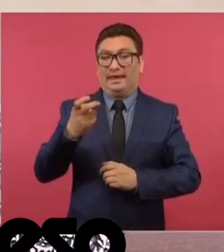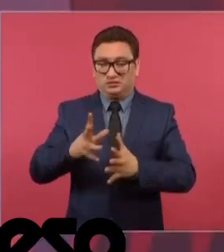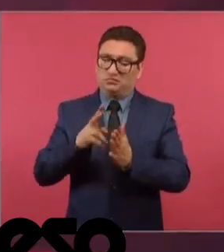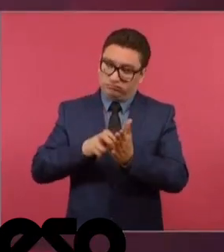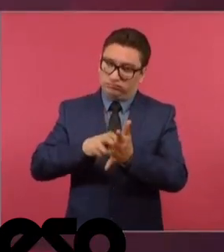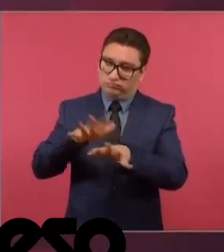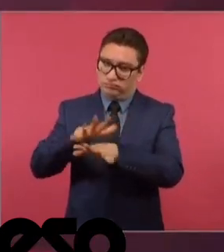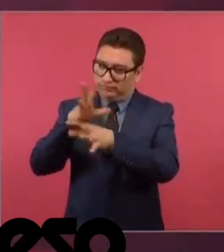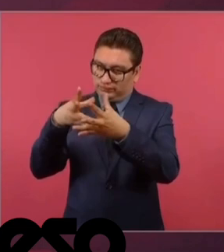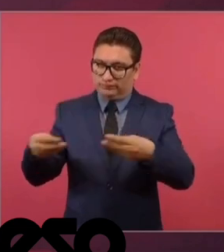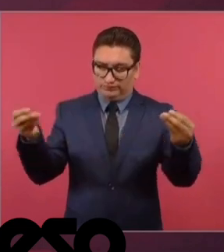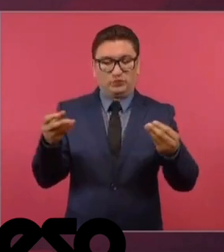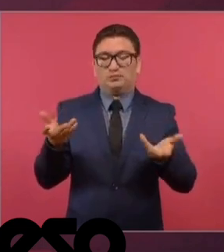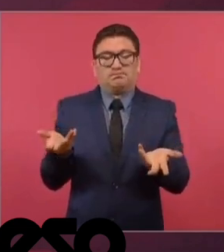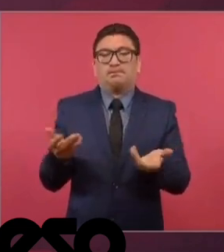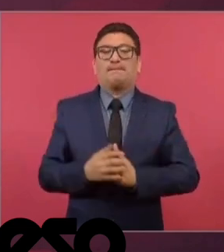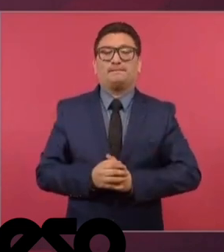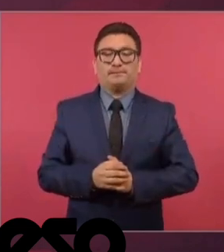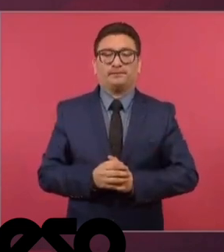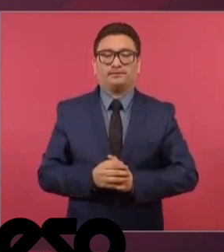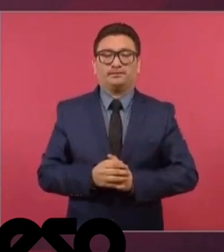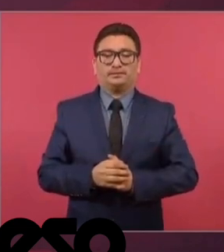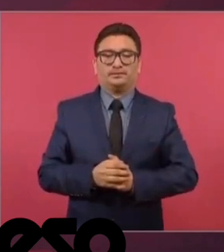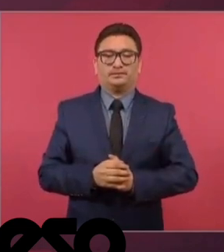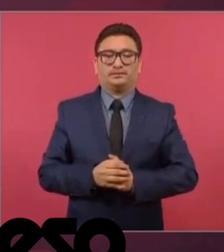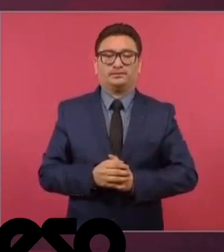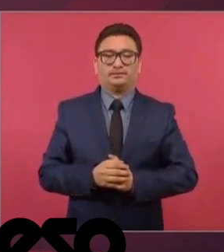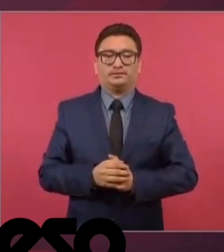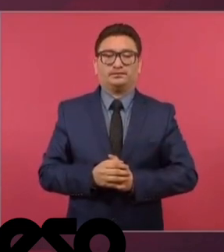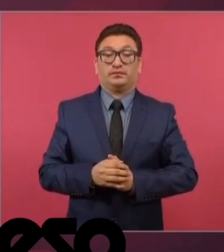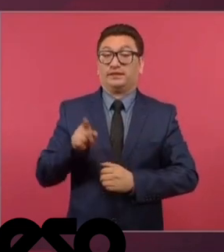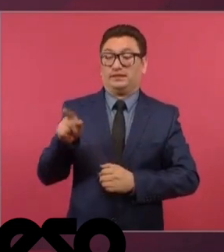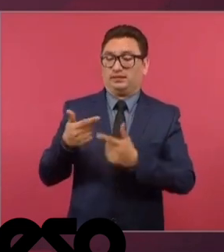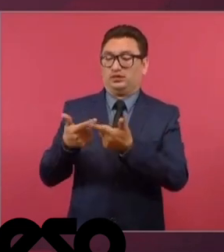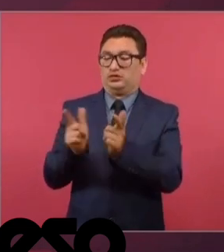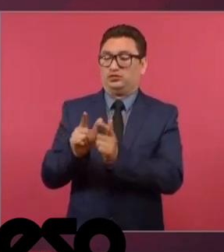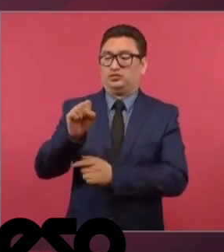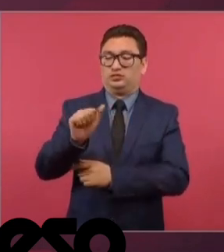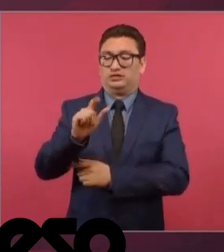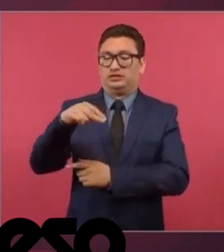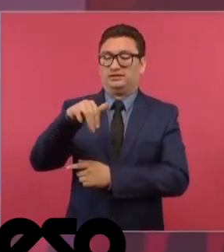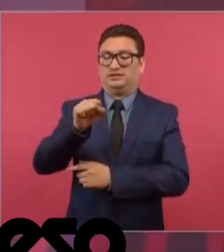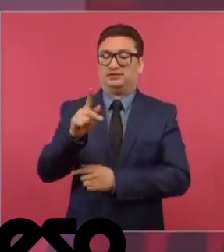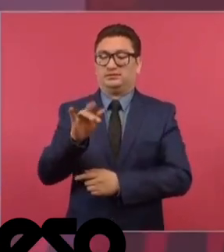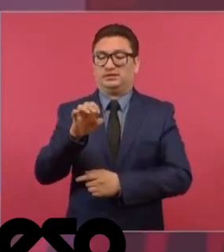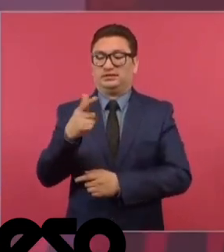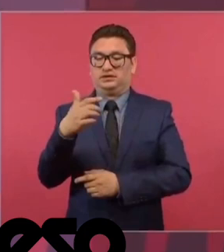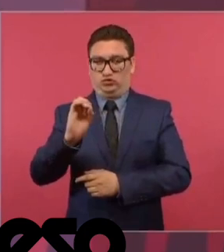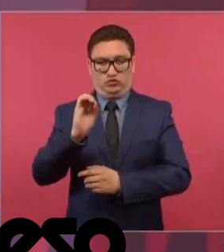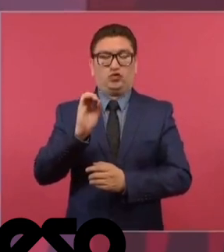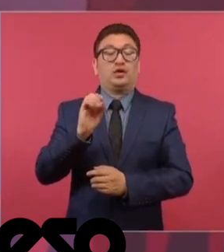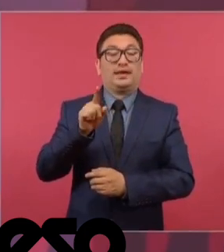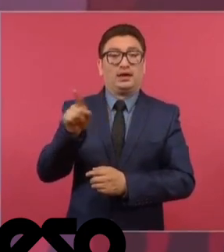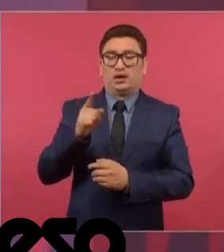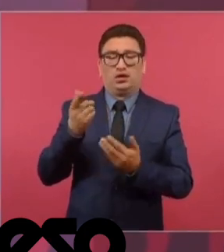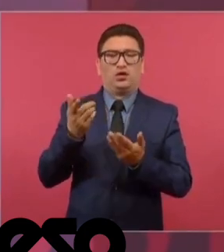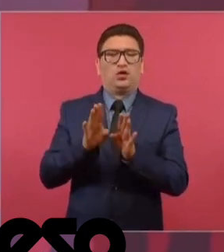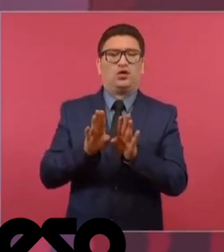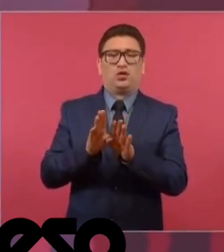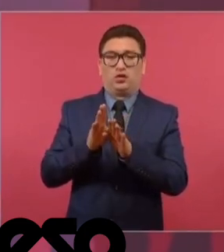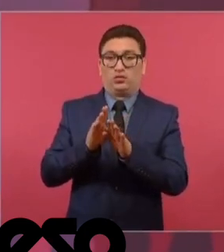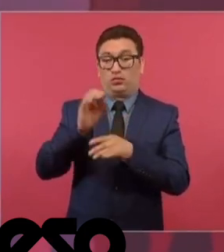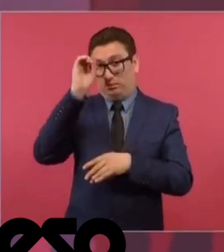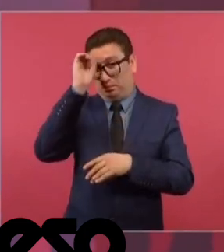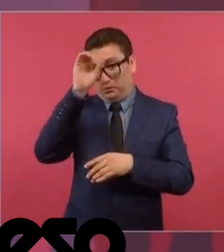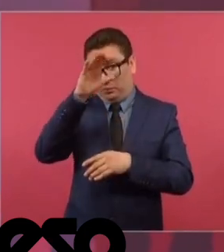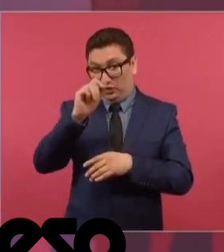devolviendo. No hay, en el caso de el grupo de Salinas Pliego, no hay ninguna